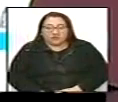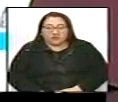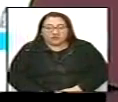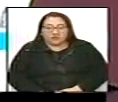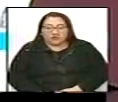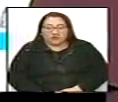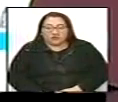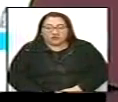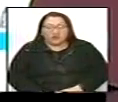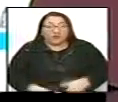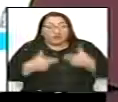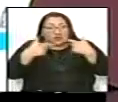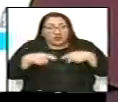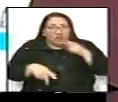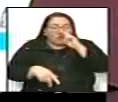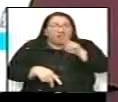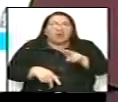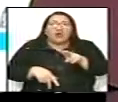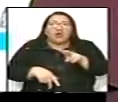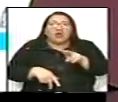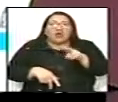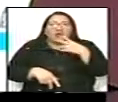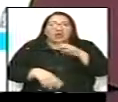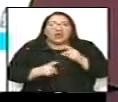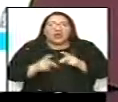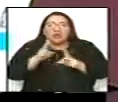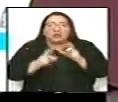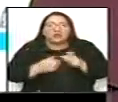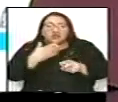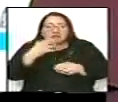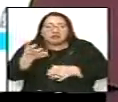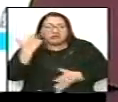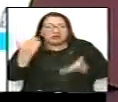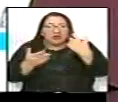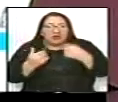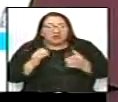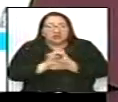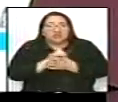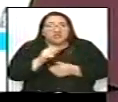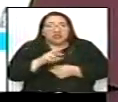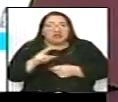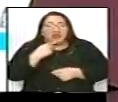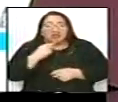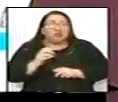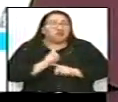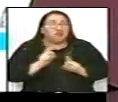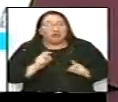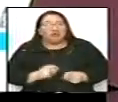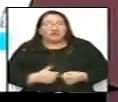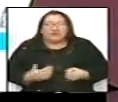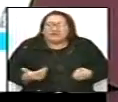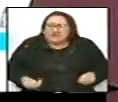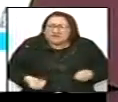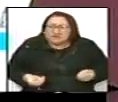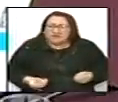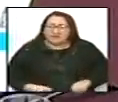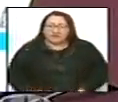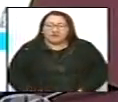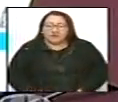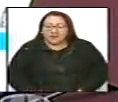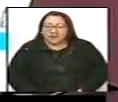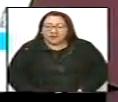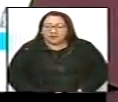que a toda luz comprometía gravemente, ¿no?, al señor Chávarri, pero no, se dijo no. Viene